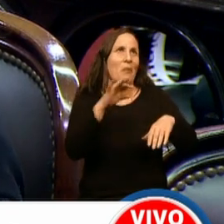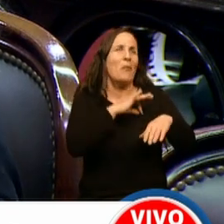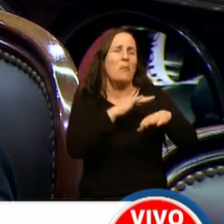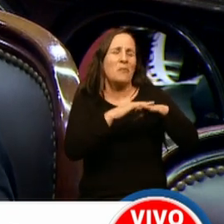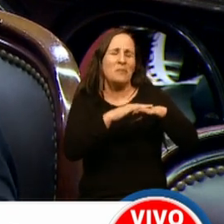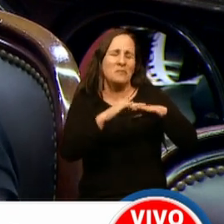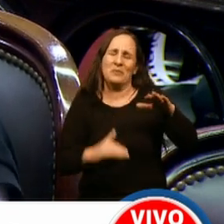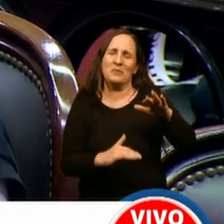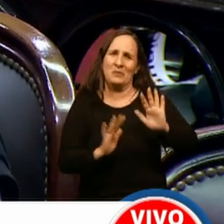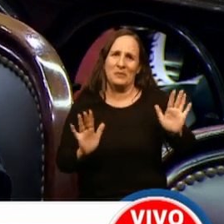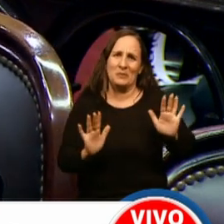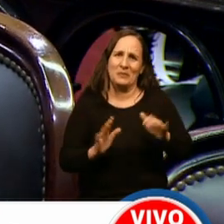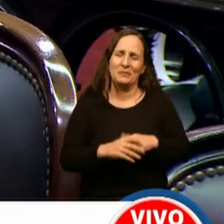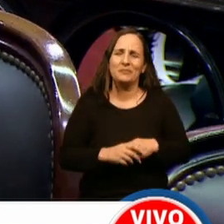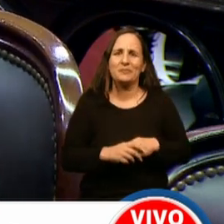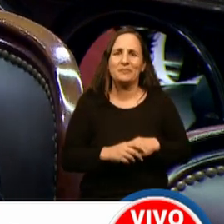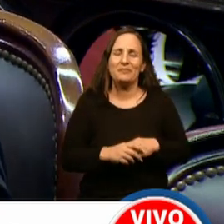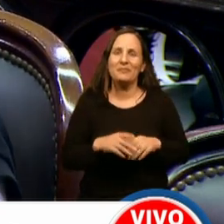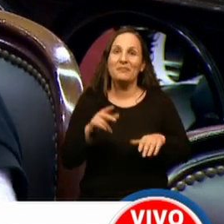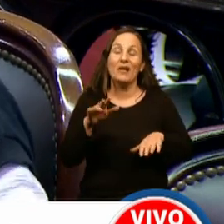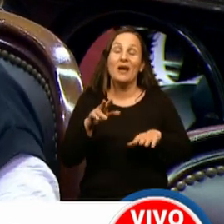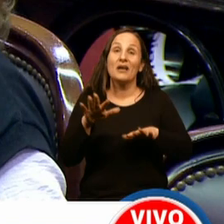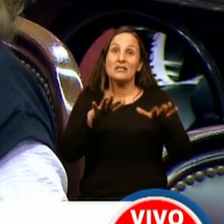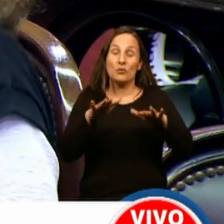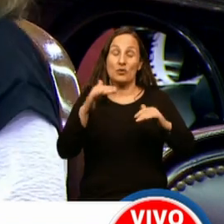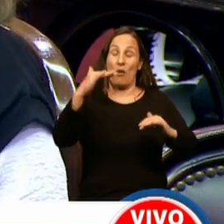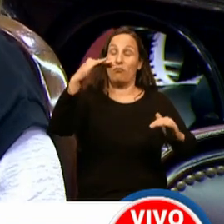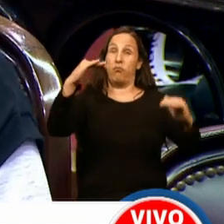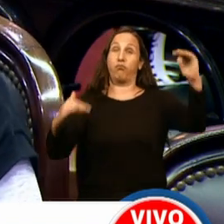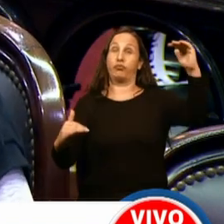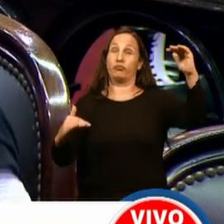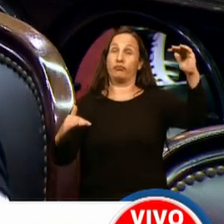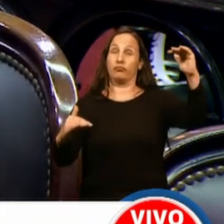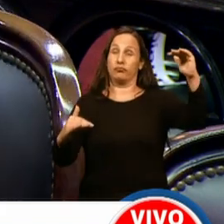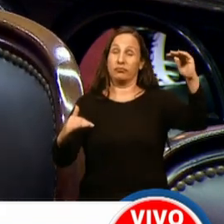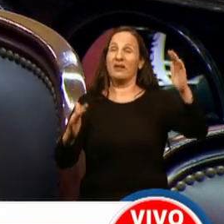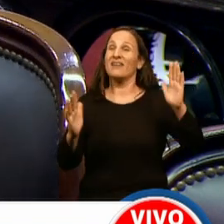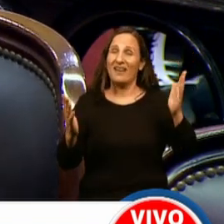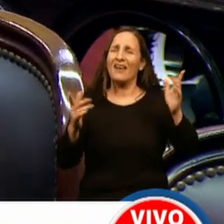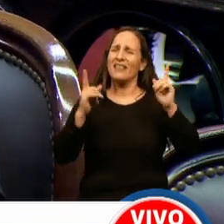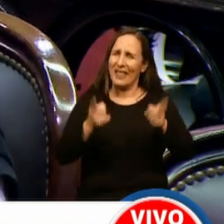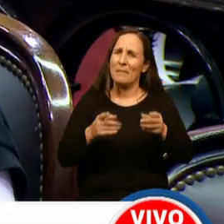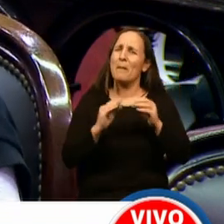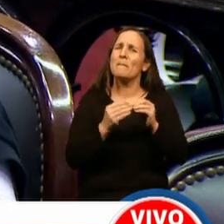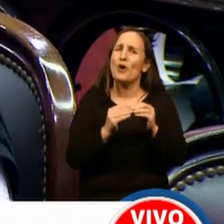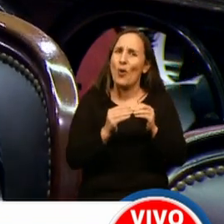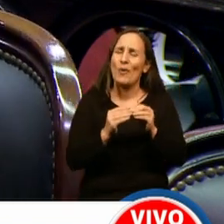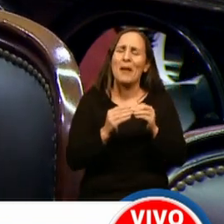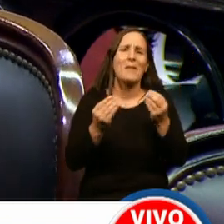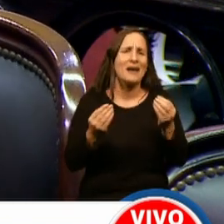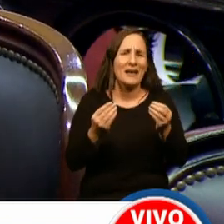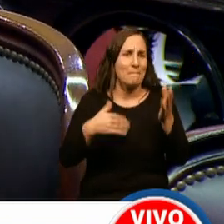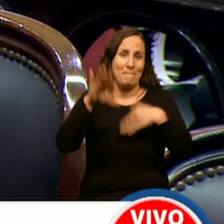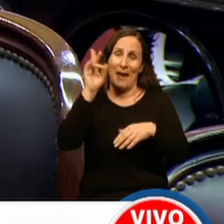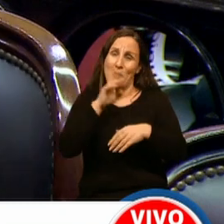todo este contexto de desigualdad estructural se ve además atravesado por otra problemática que afecta casi exclusivamente